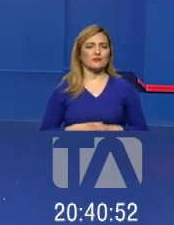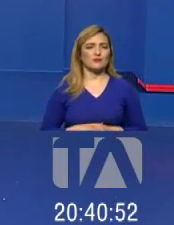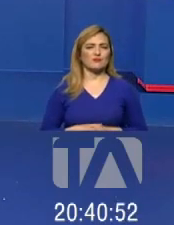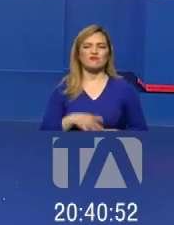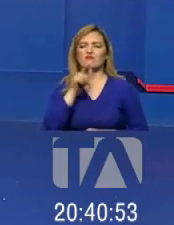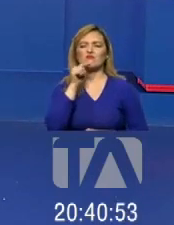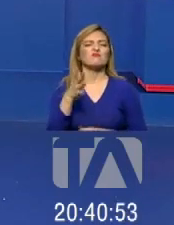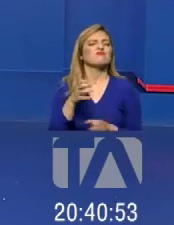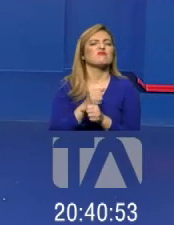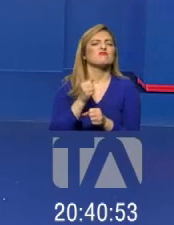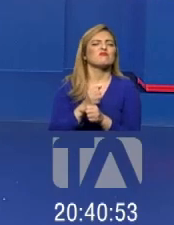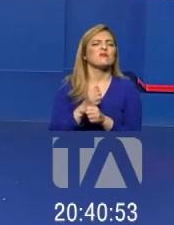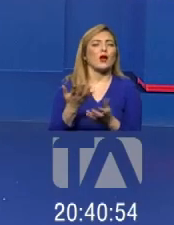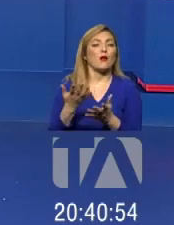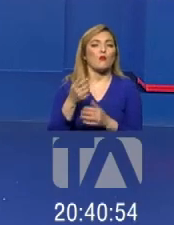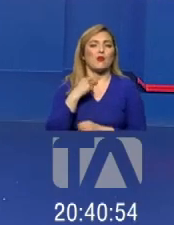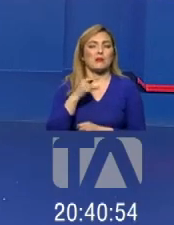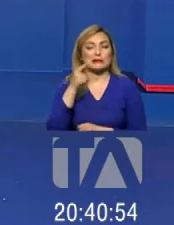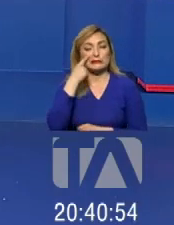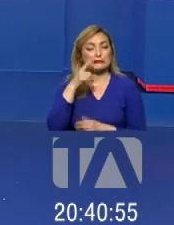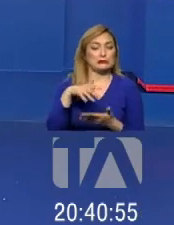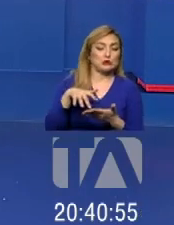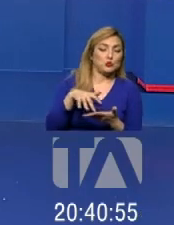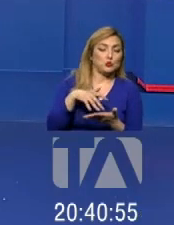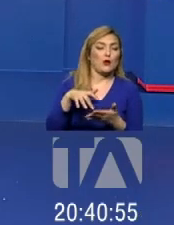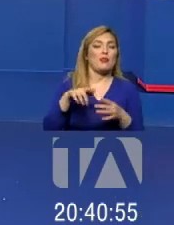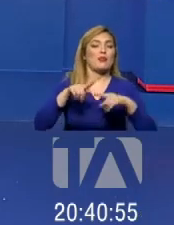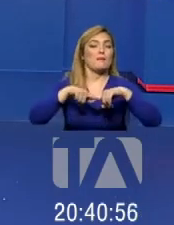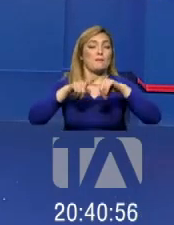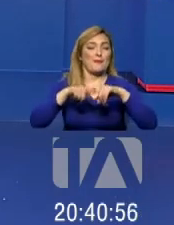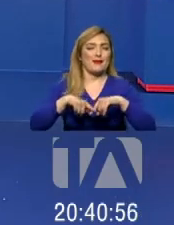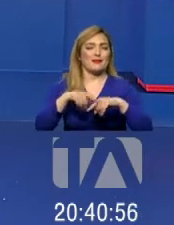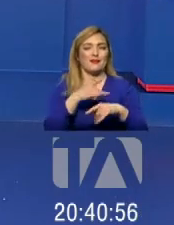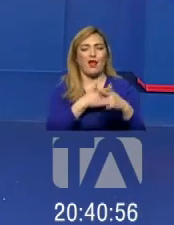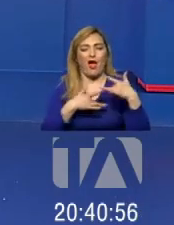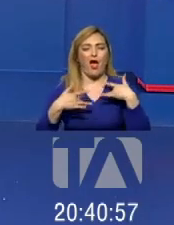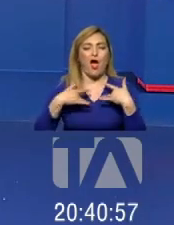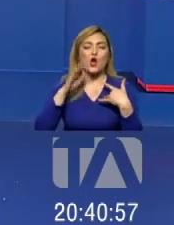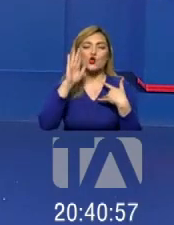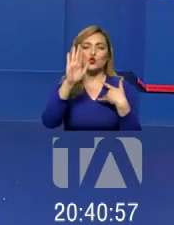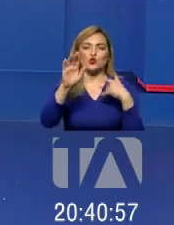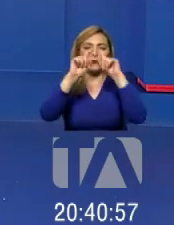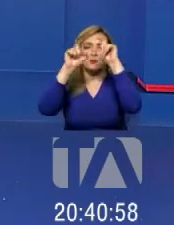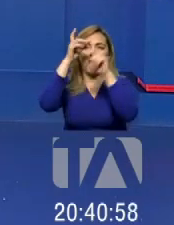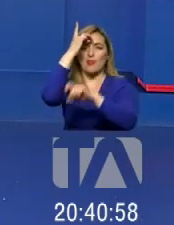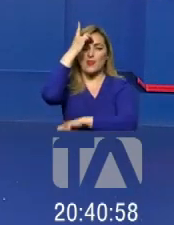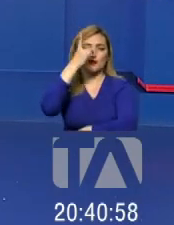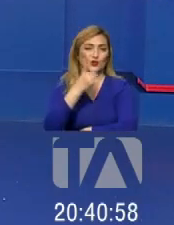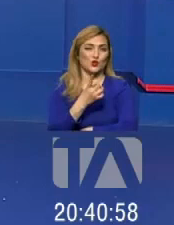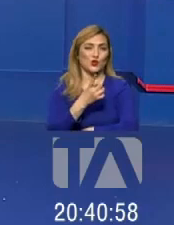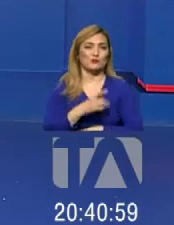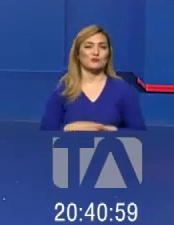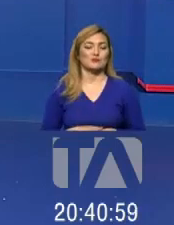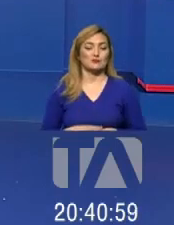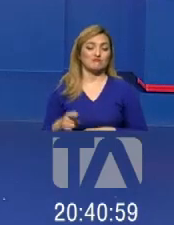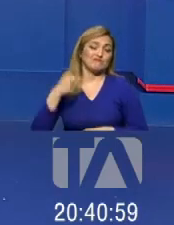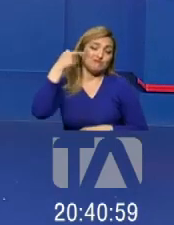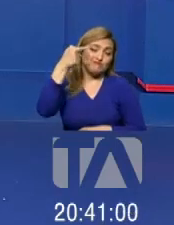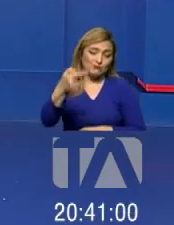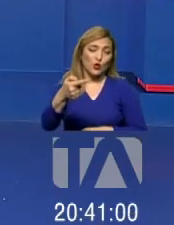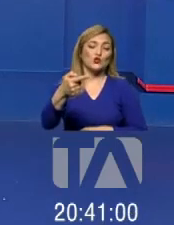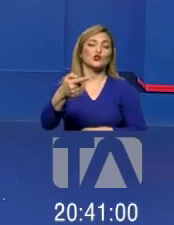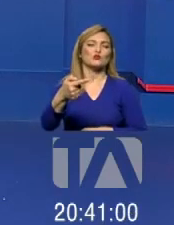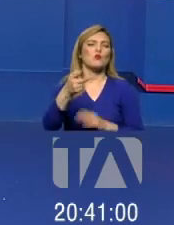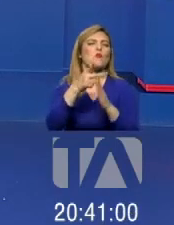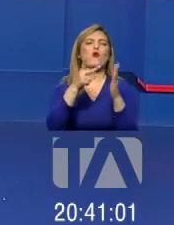hacer las pruebas? Pues quien tengan sospechas acorde al protocolo que cada empresa debería tener. Les invito a que nos sigan por